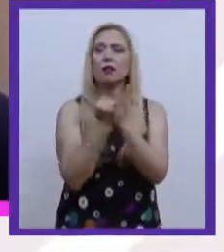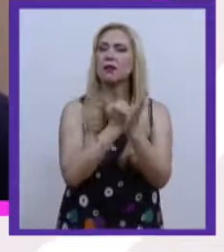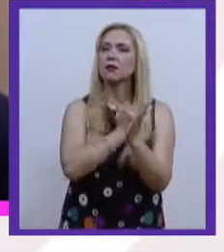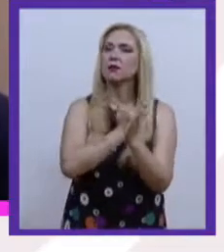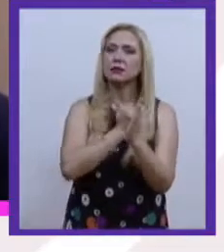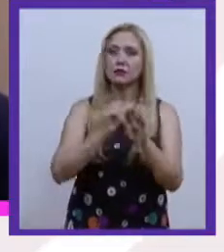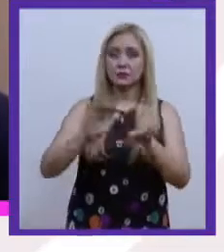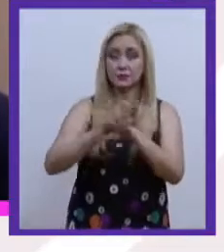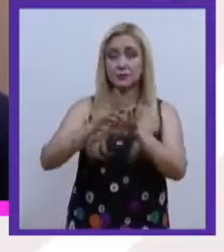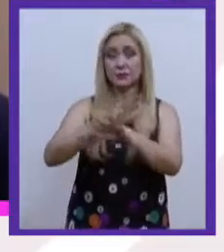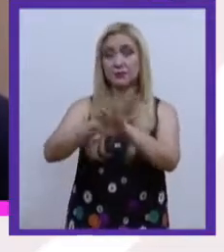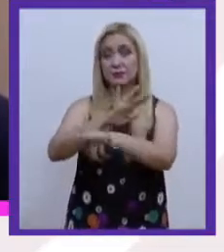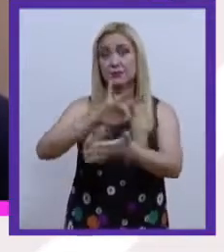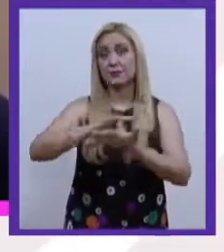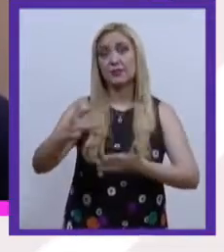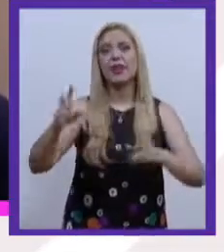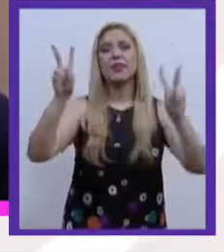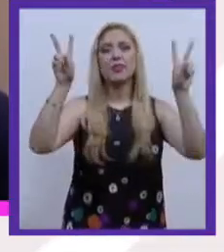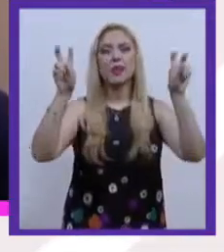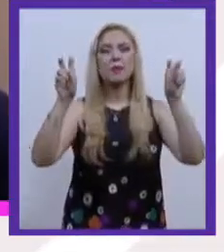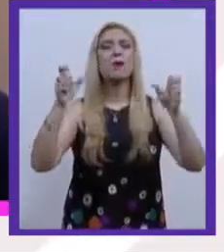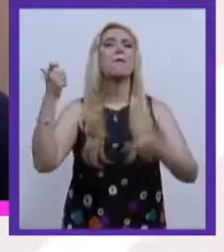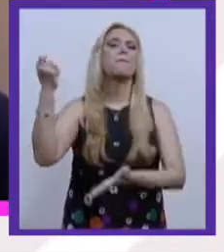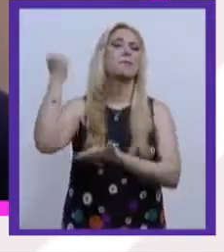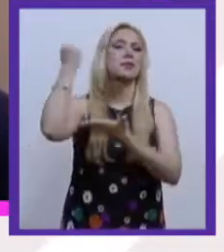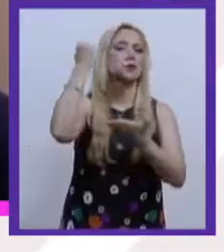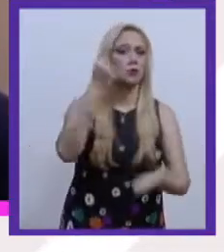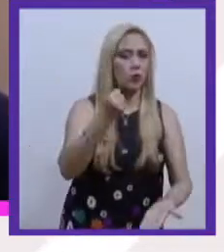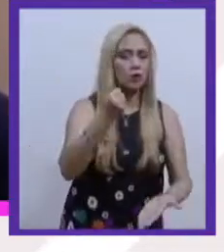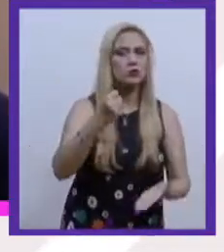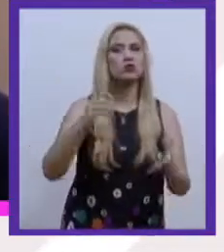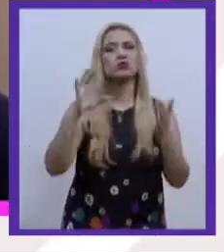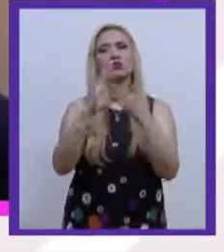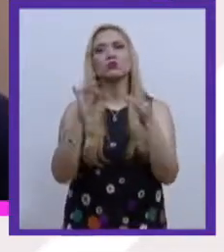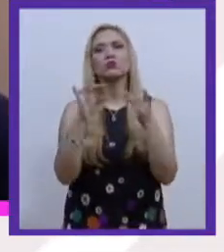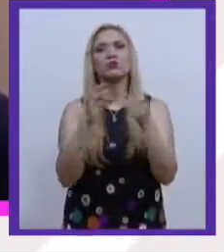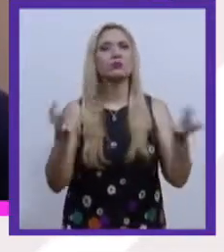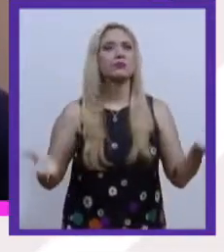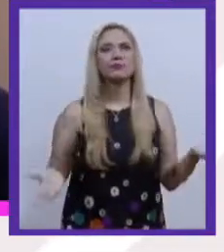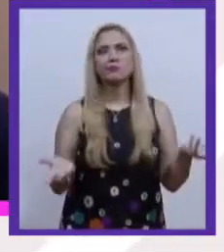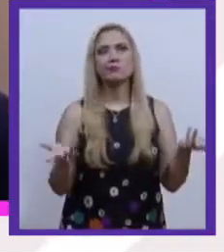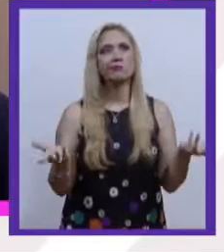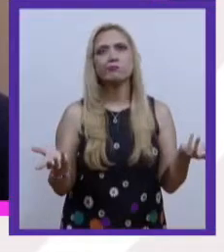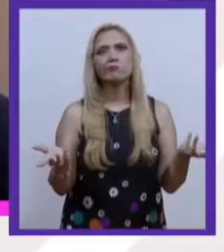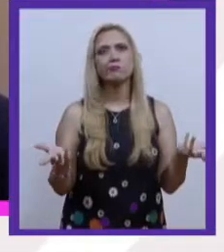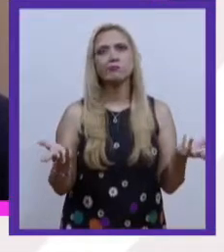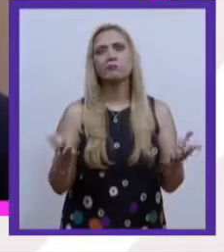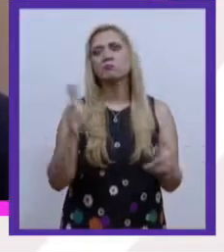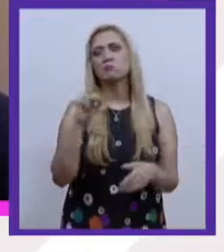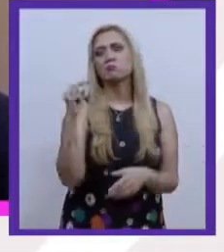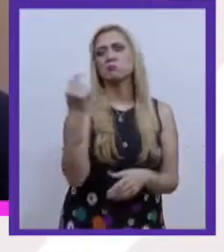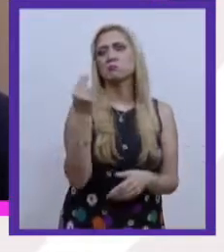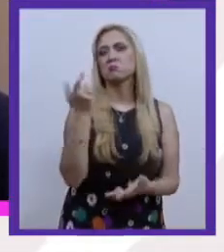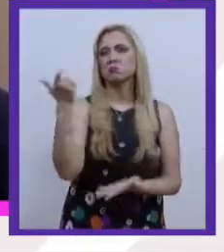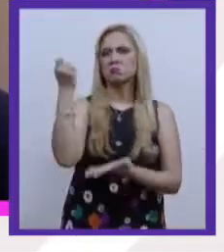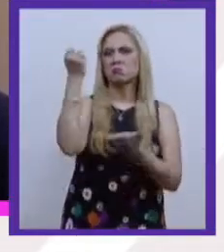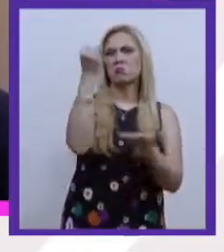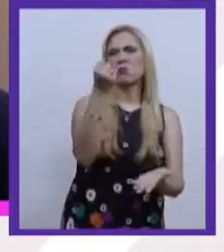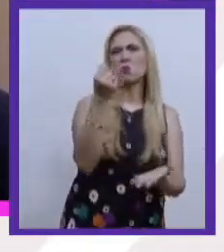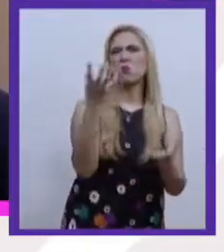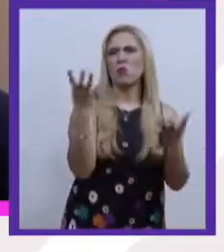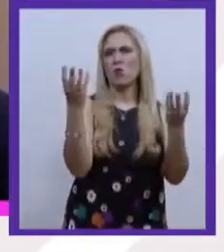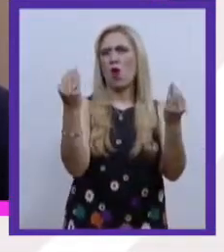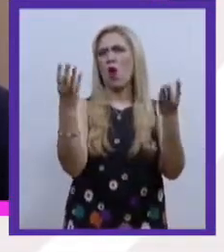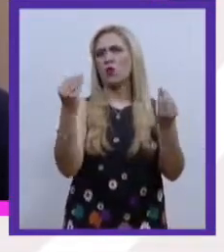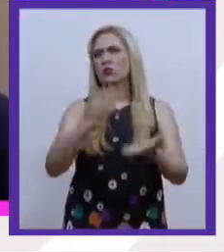todas las reformas en esta legislatura es el tema de los presupuestos. Habla de que no se necesitará un presupuesto extraordinario para echar a